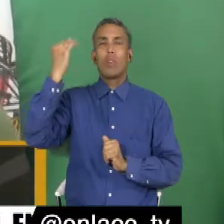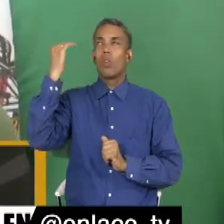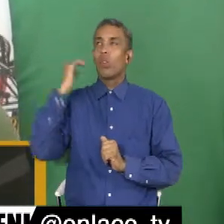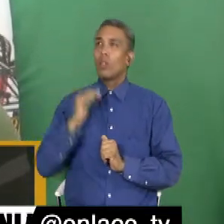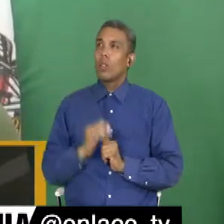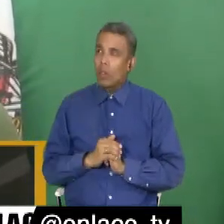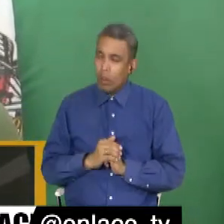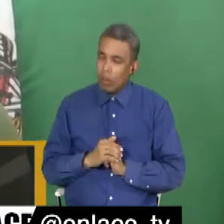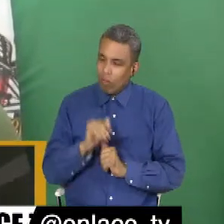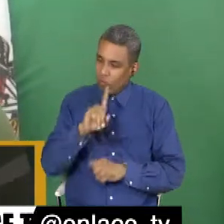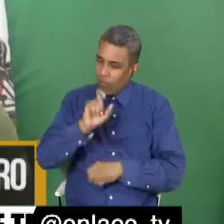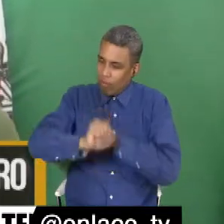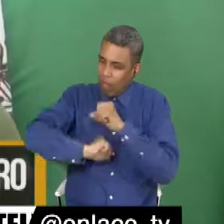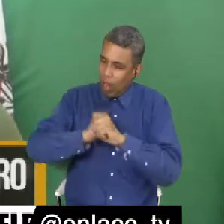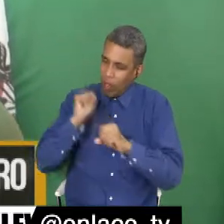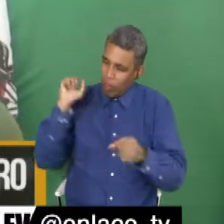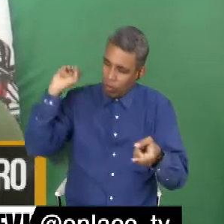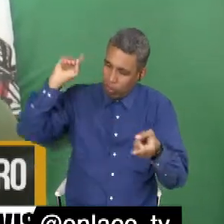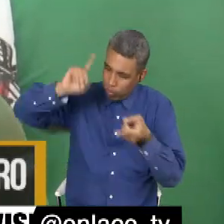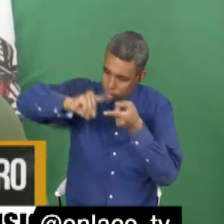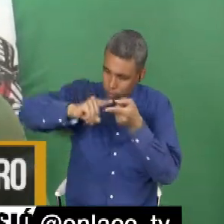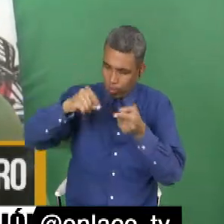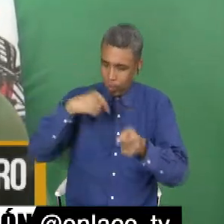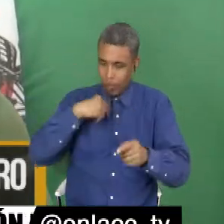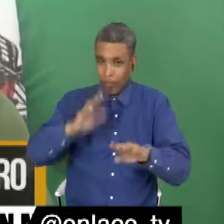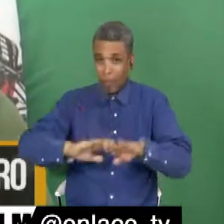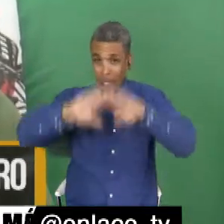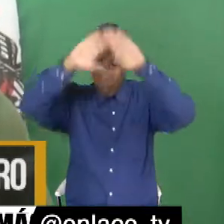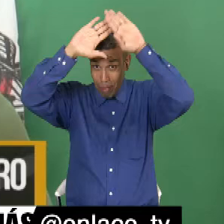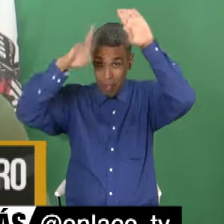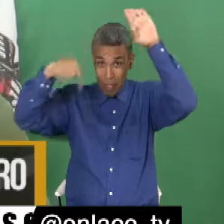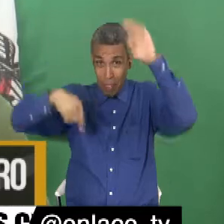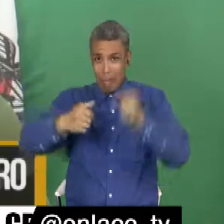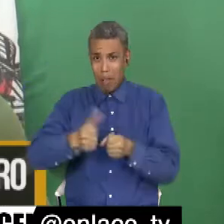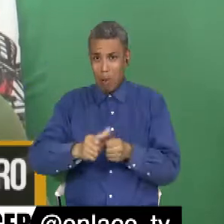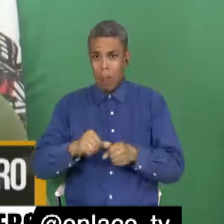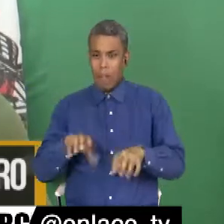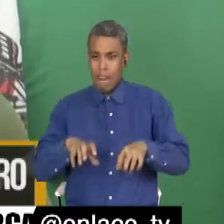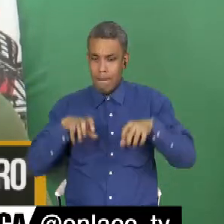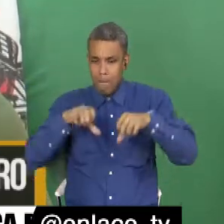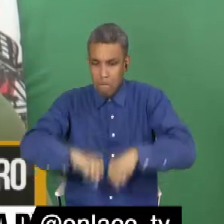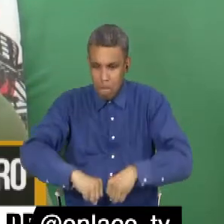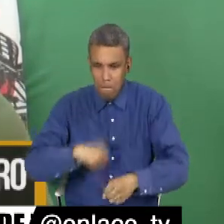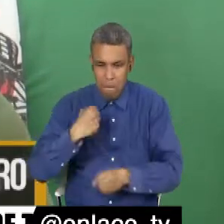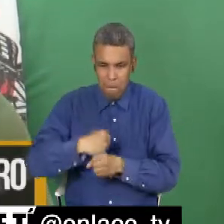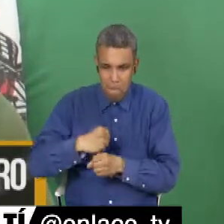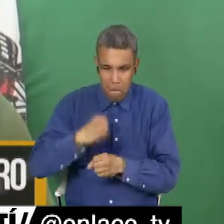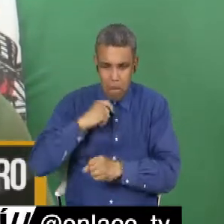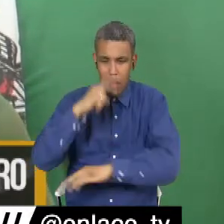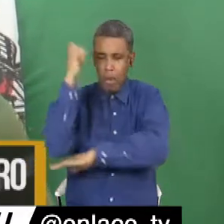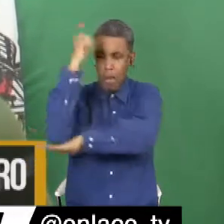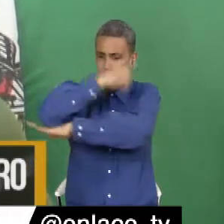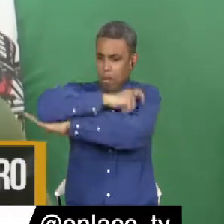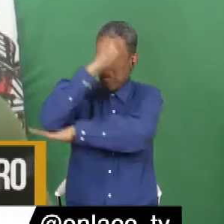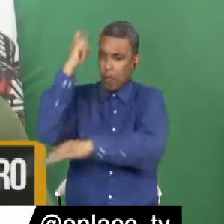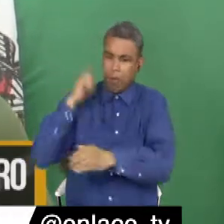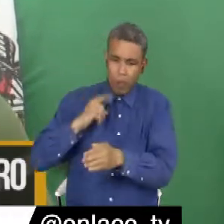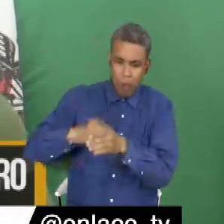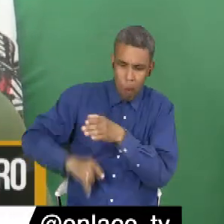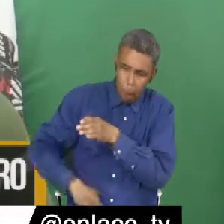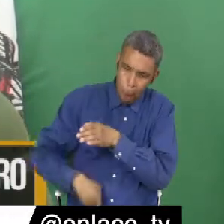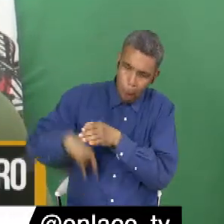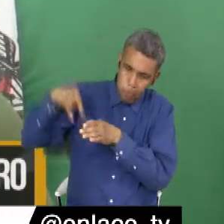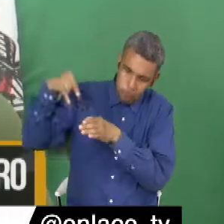entrante, 100 años de atraso aquí en el corregimiento del centro, ahorita ustedes evidencian cómo está la situación. Miremos solamente las vías,